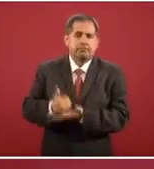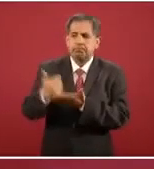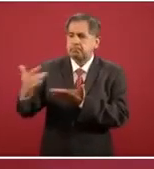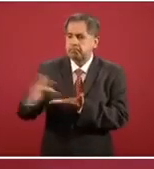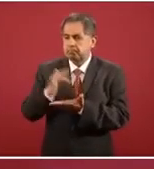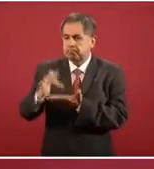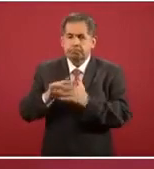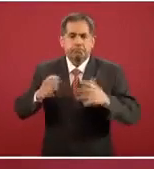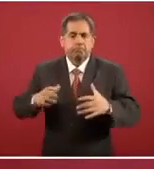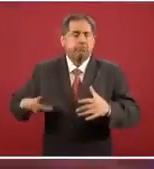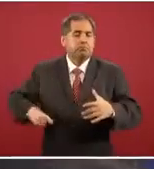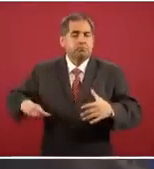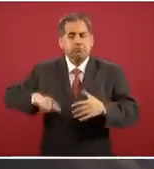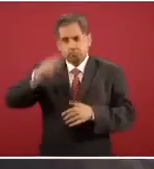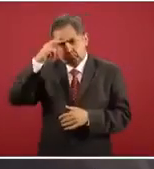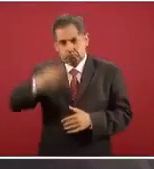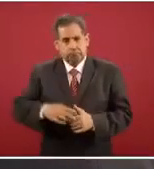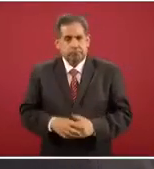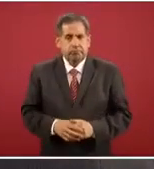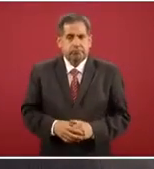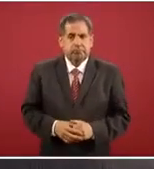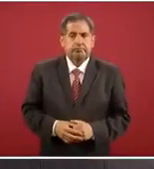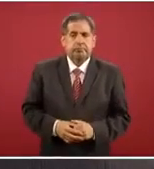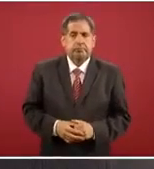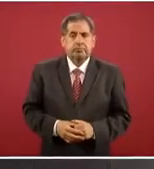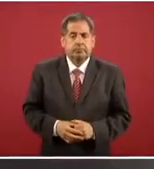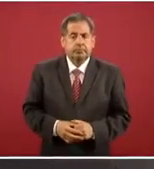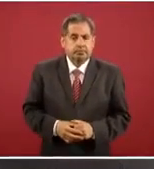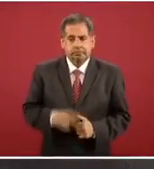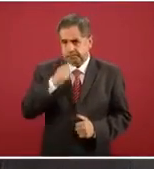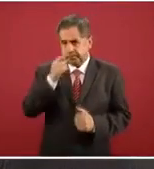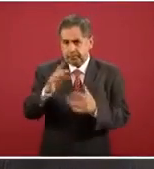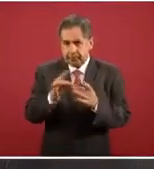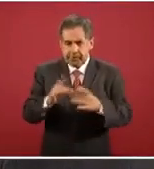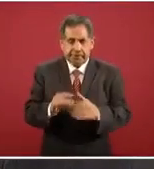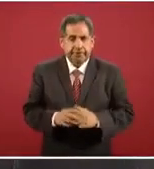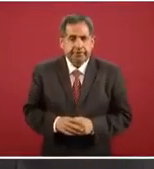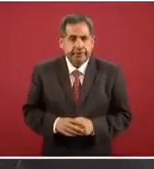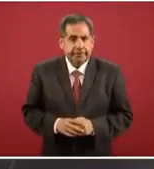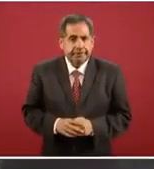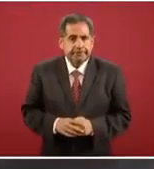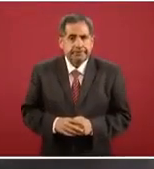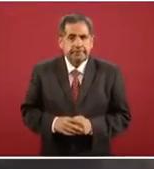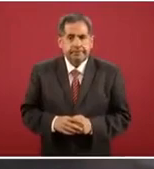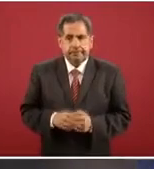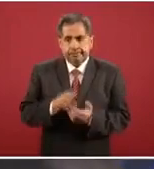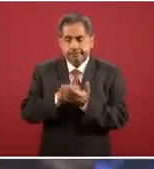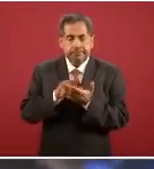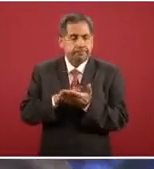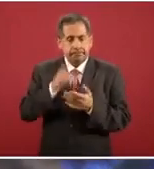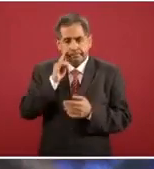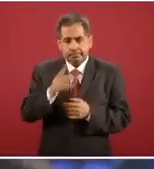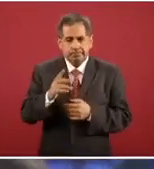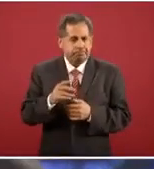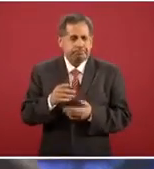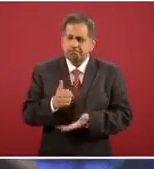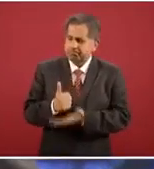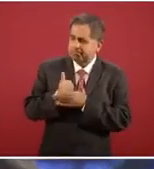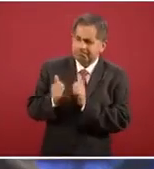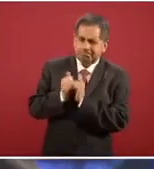gobierno de mexico y decirles que además se registra una extraordinaria colaboración